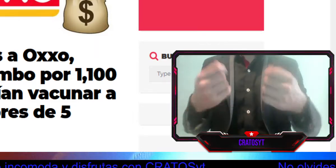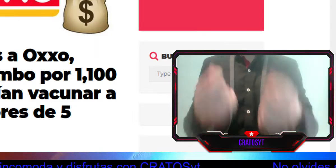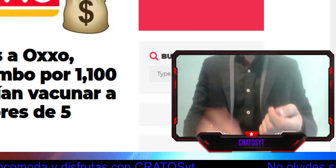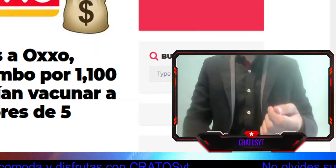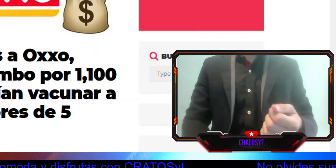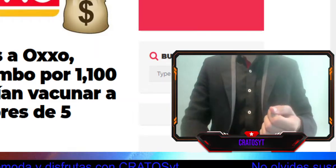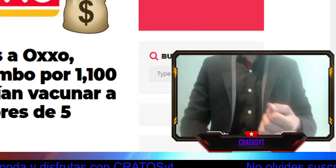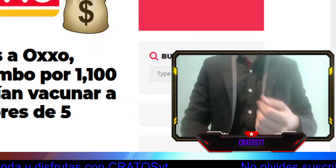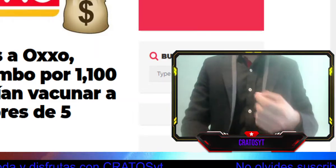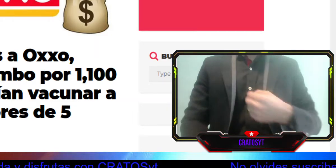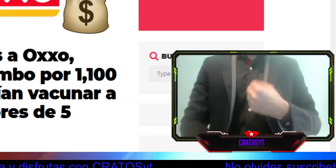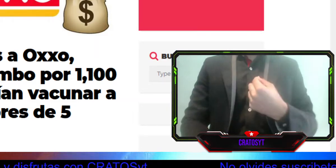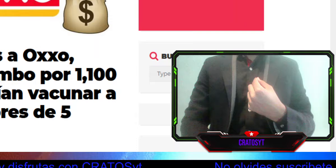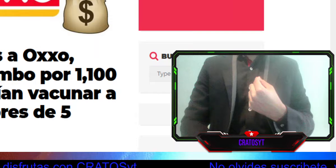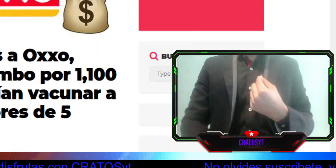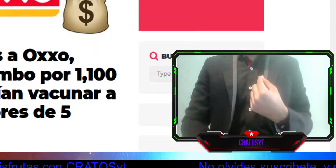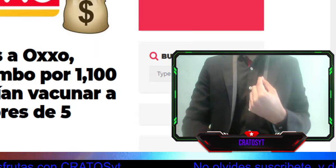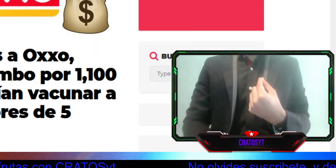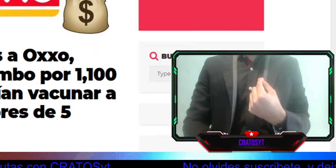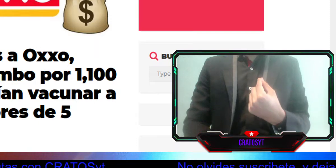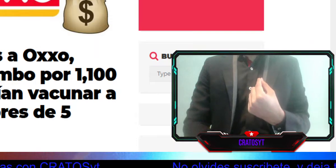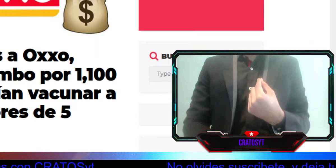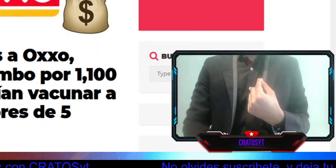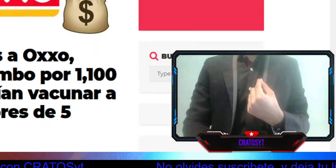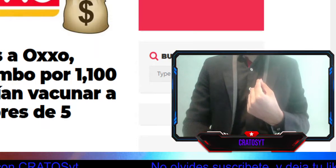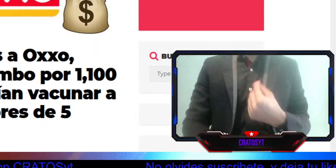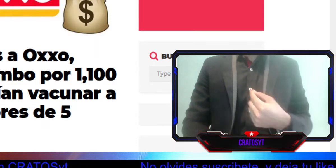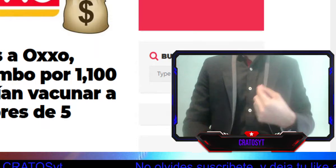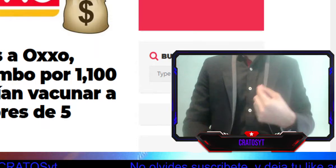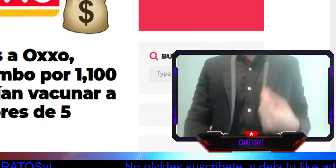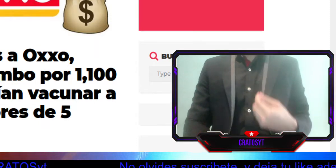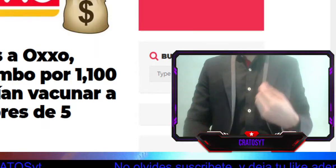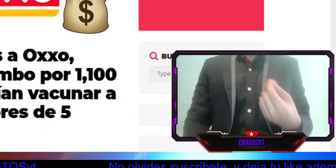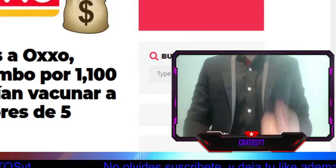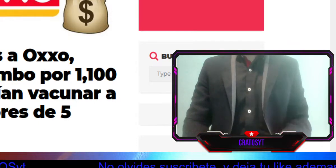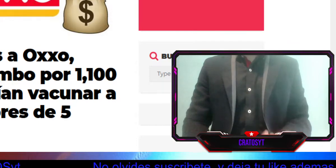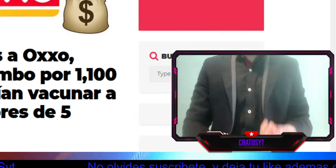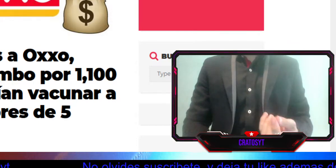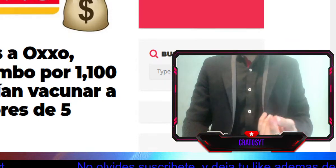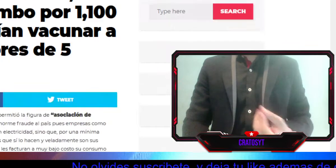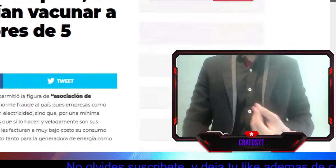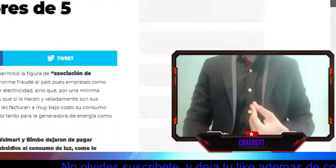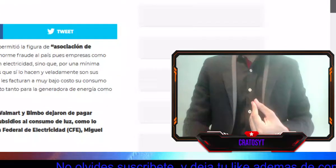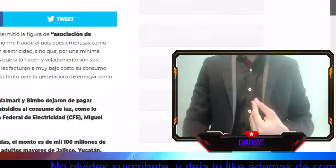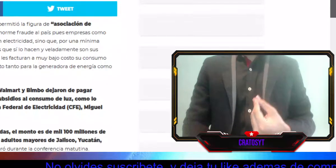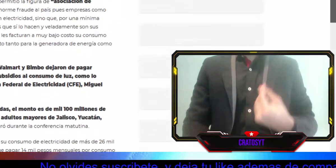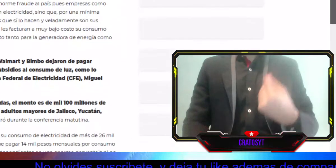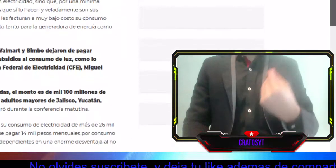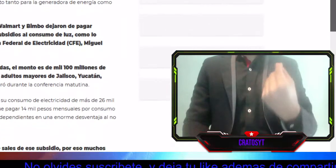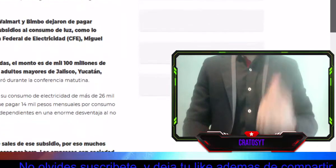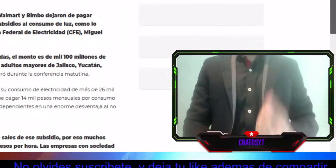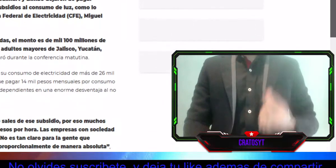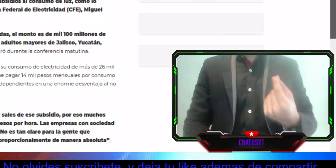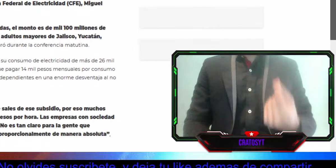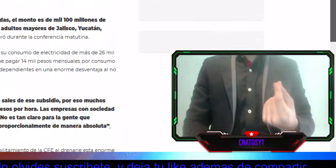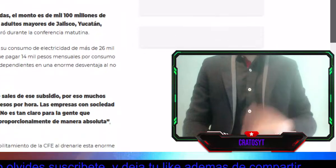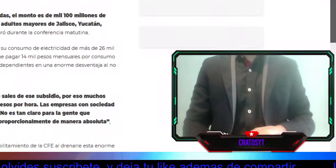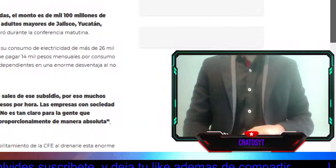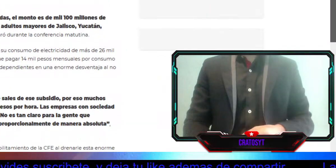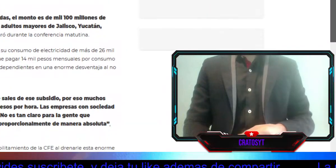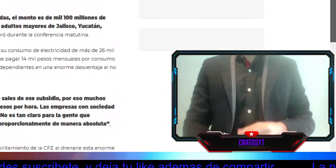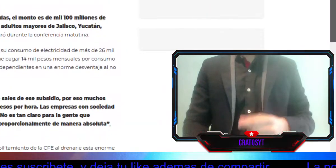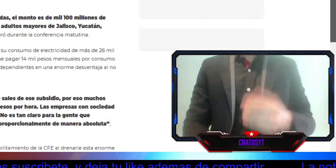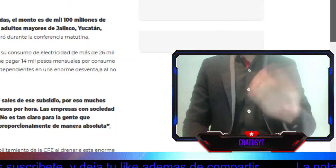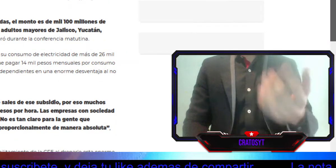están integrando estos recursos. Y a ver, esto no solamente lo digo yo, hay varios especialistas en la materia que lo han mencionado una y mil veces.